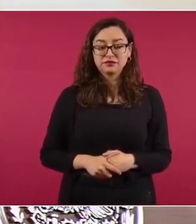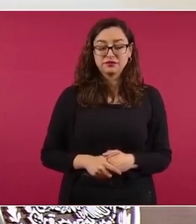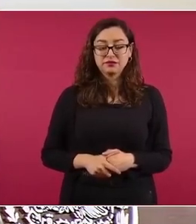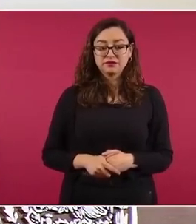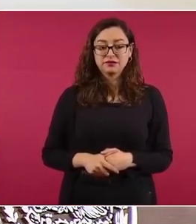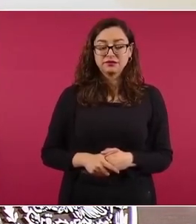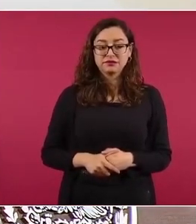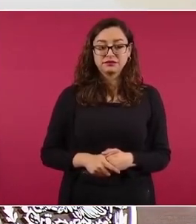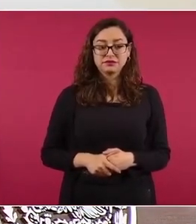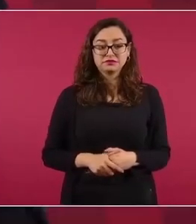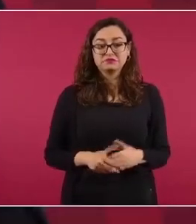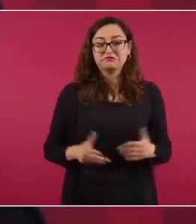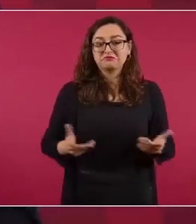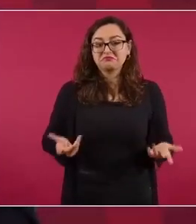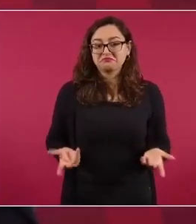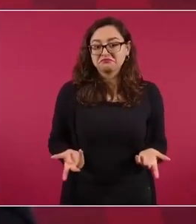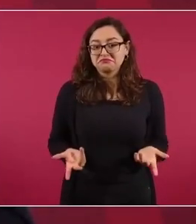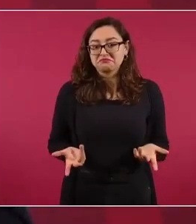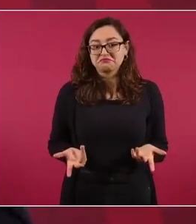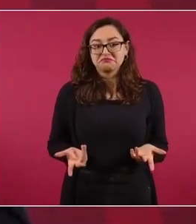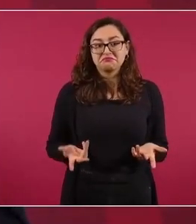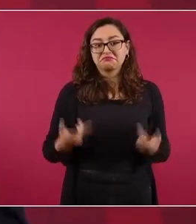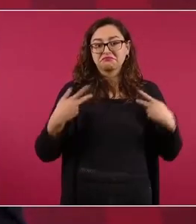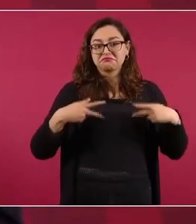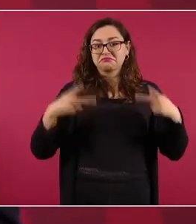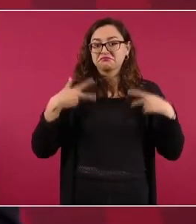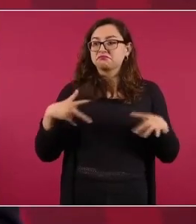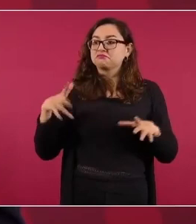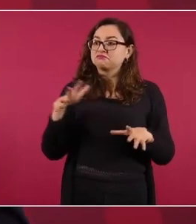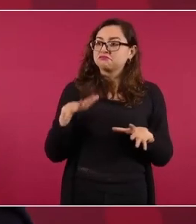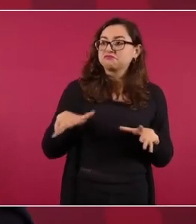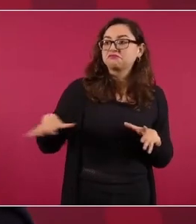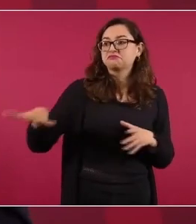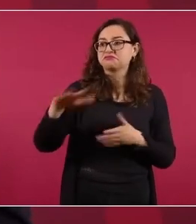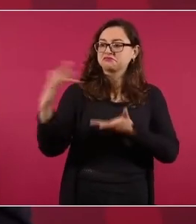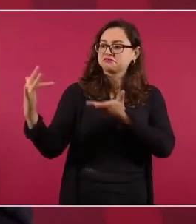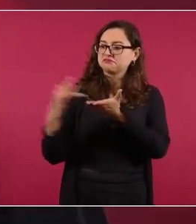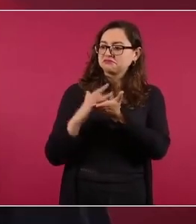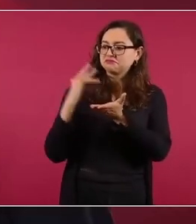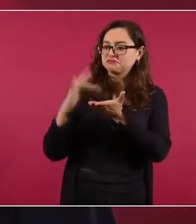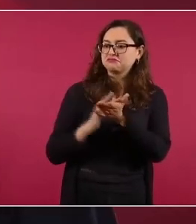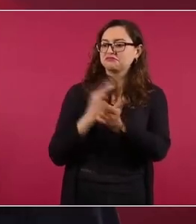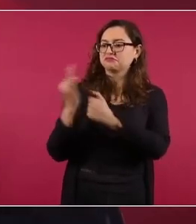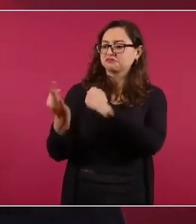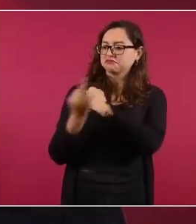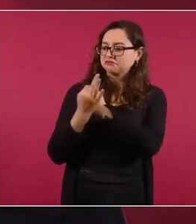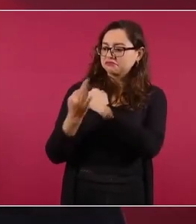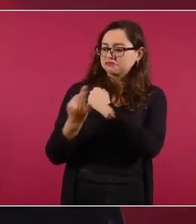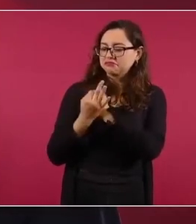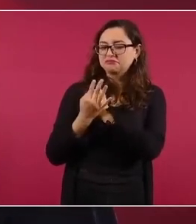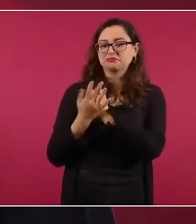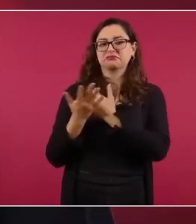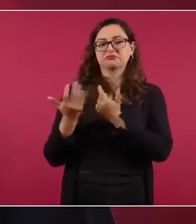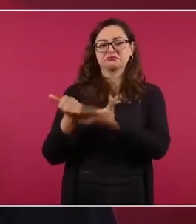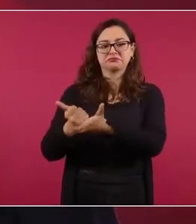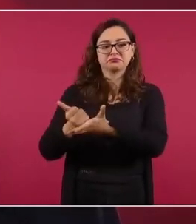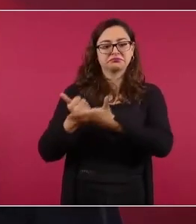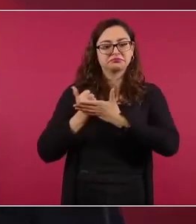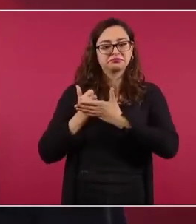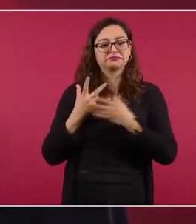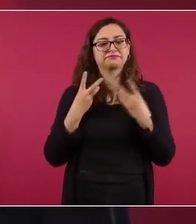pues cuento con el apoyo de la gente, muy buenas vibras. Hay quienes pues,